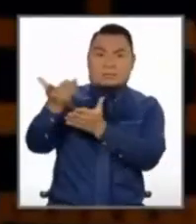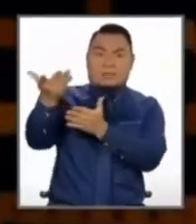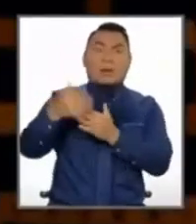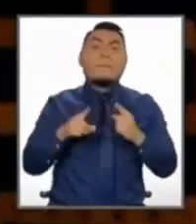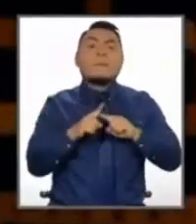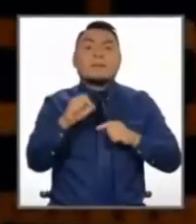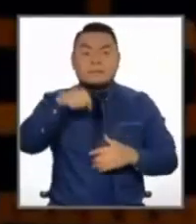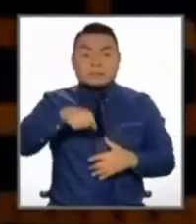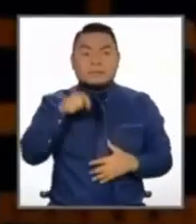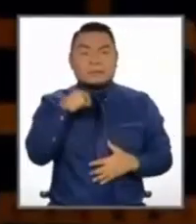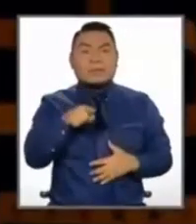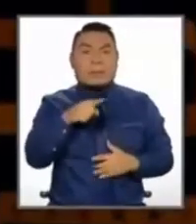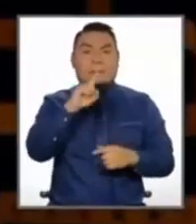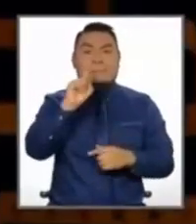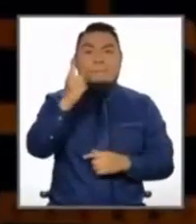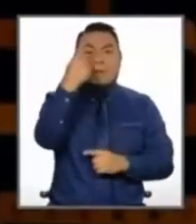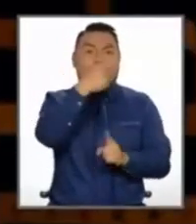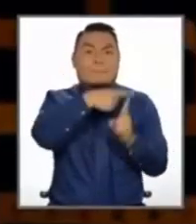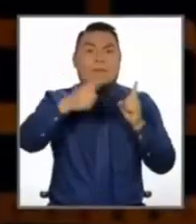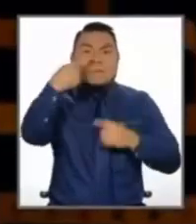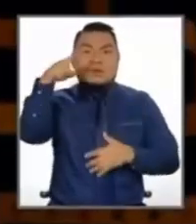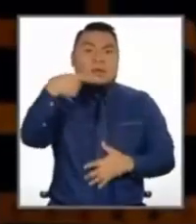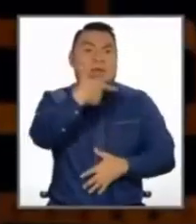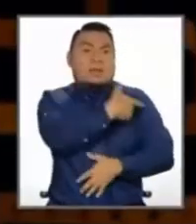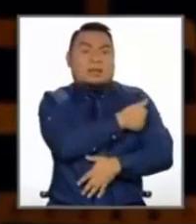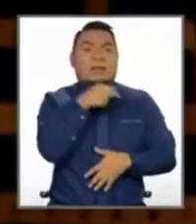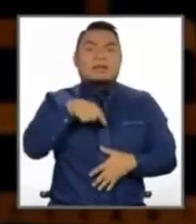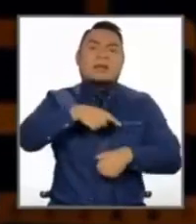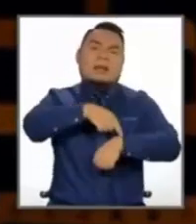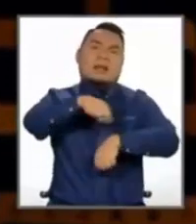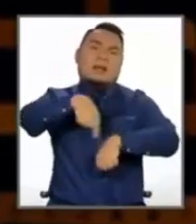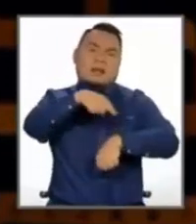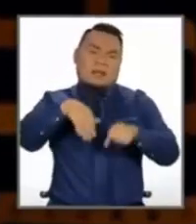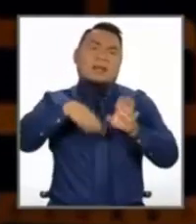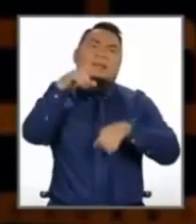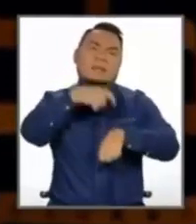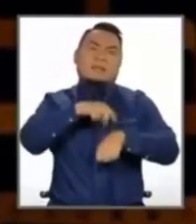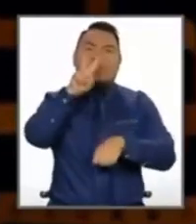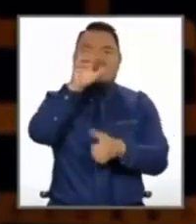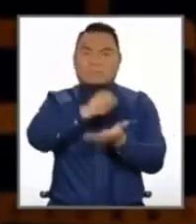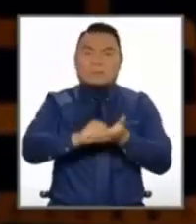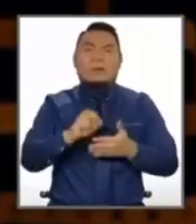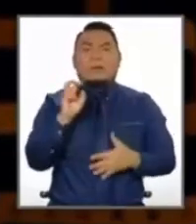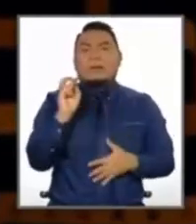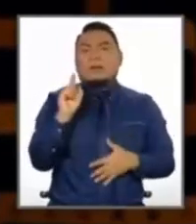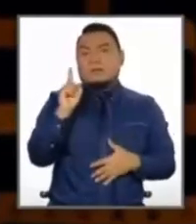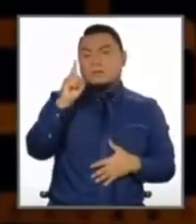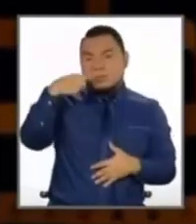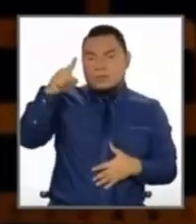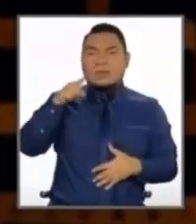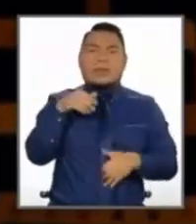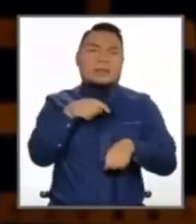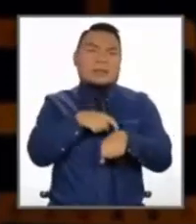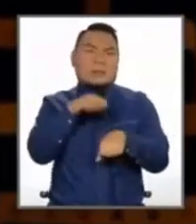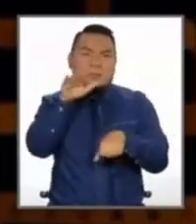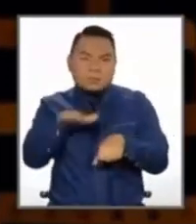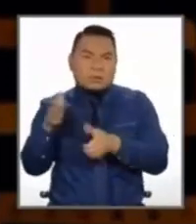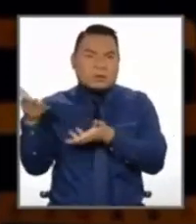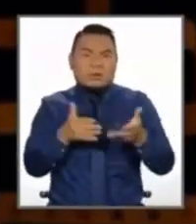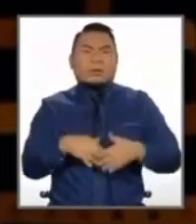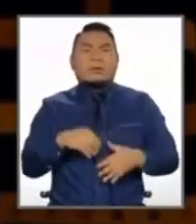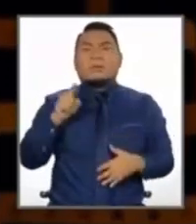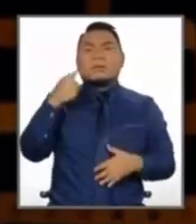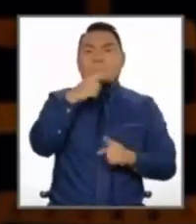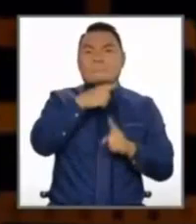el primer medio millón de vacunaciones demoró más tiempo, 2 meses, el segundo millón menos tiempo, el segundo medio